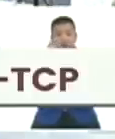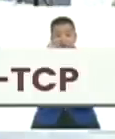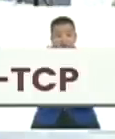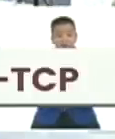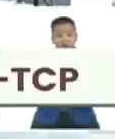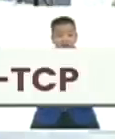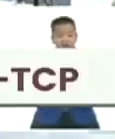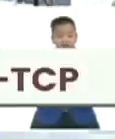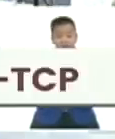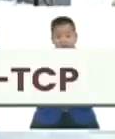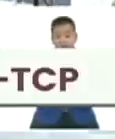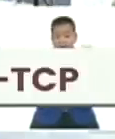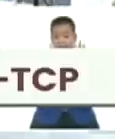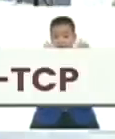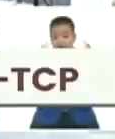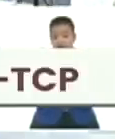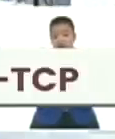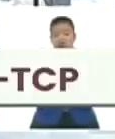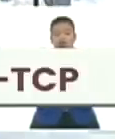a invadir